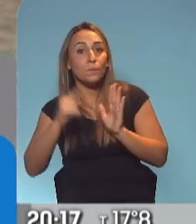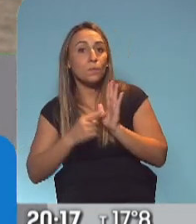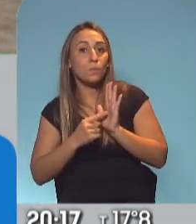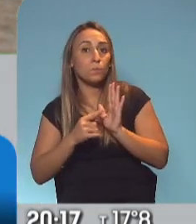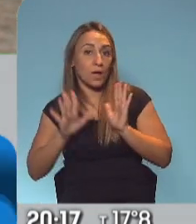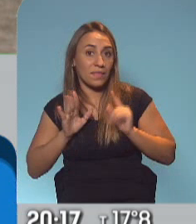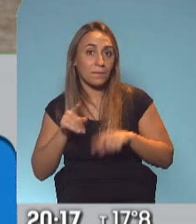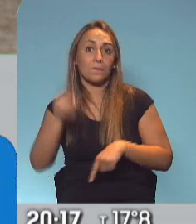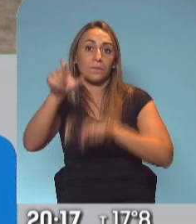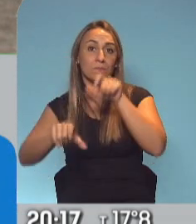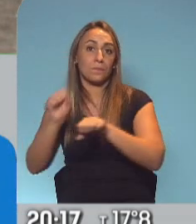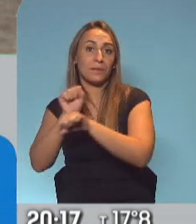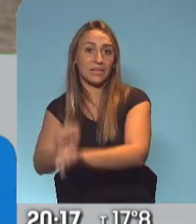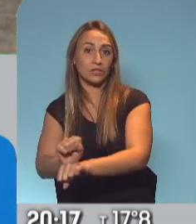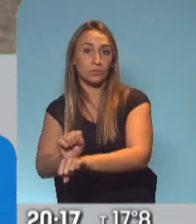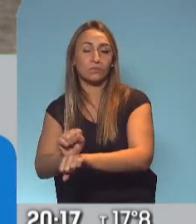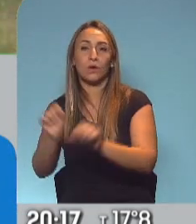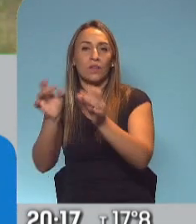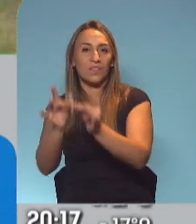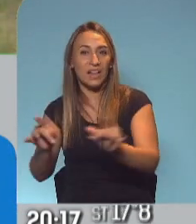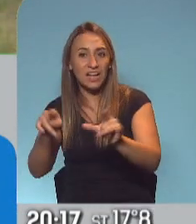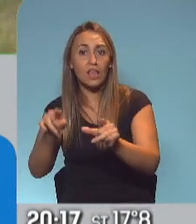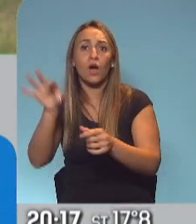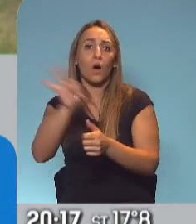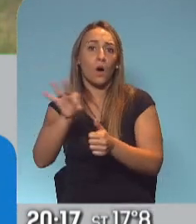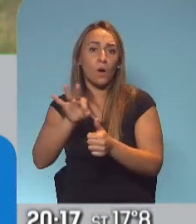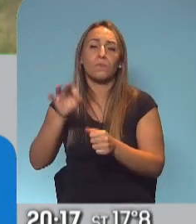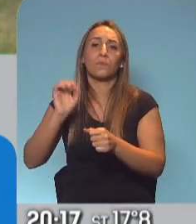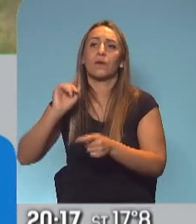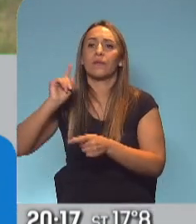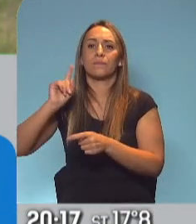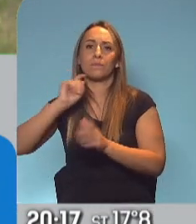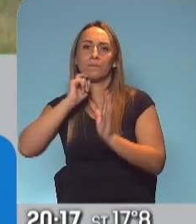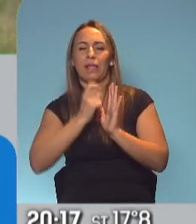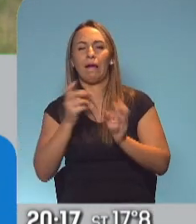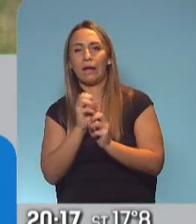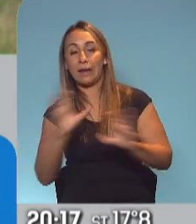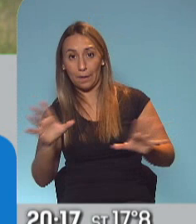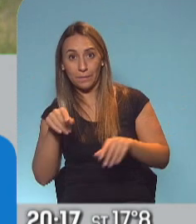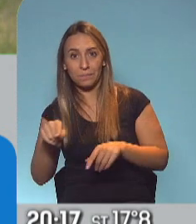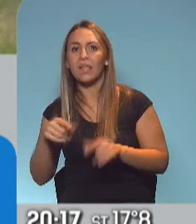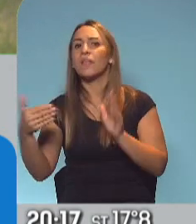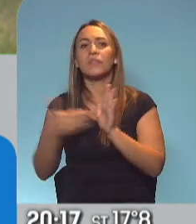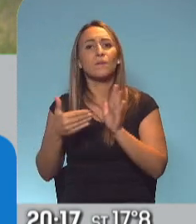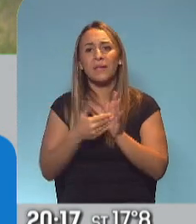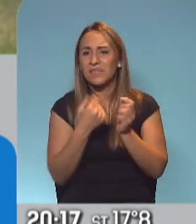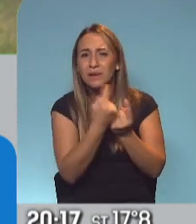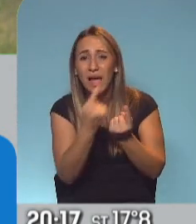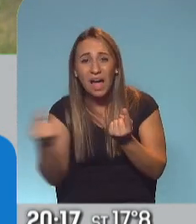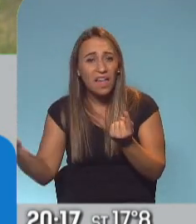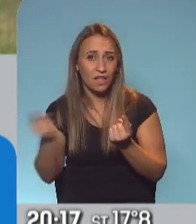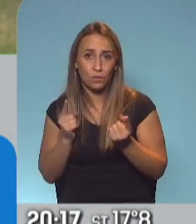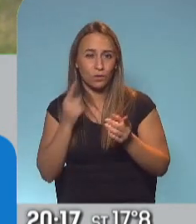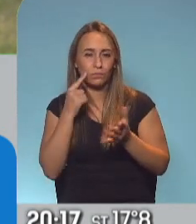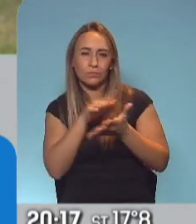que se encuentren en situación de riesgo, imputados o condenados por delitos graves según se analice en cada caso. Por eso vimos